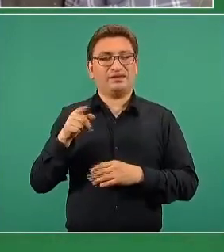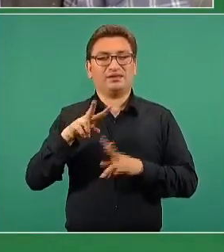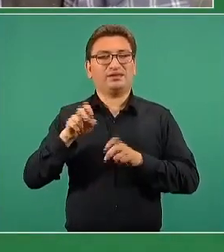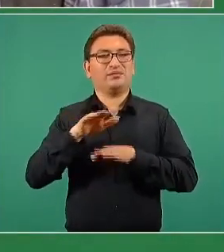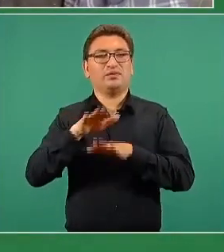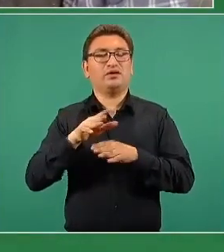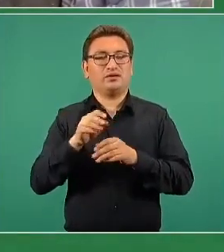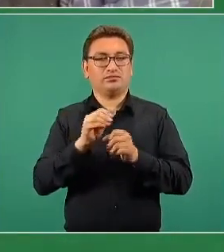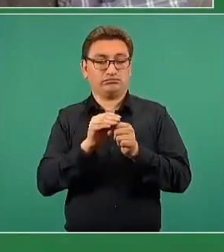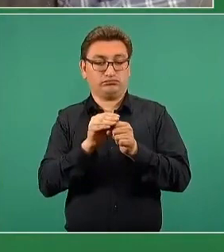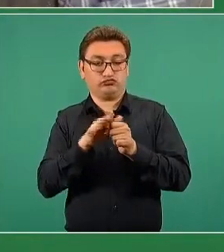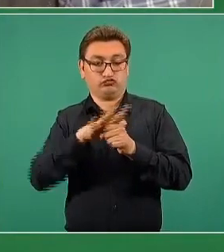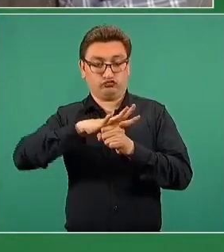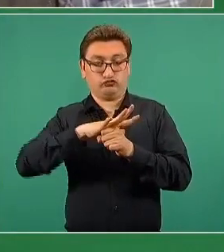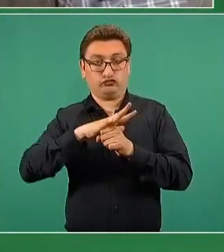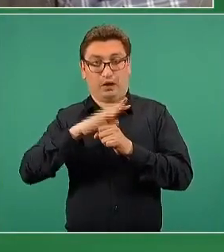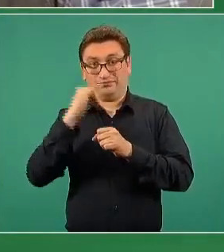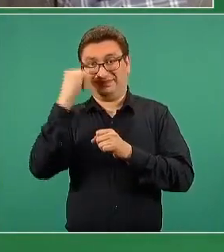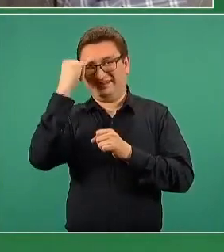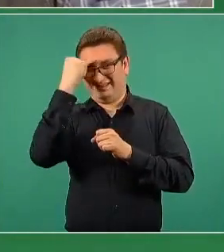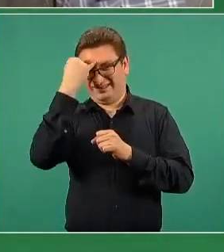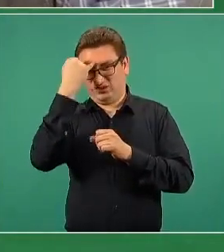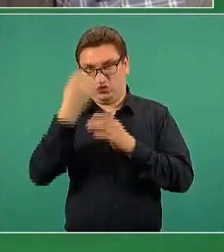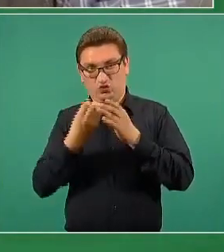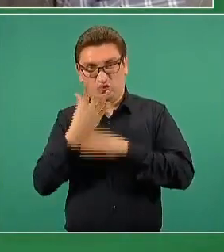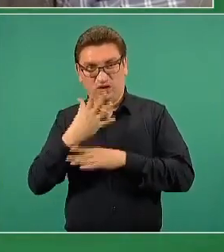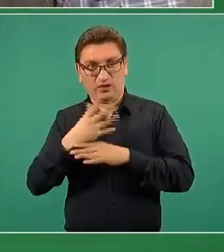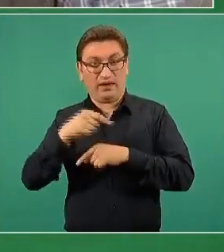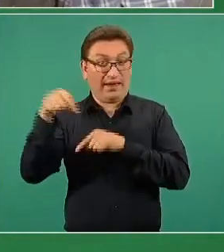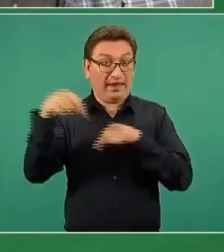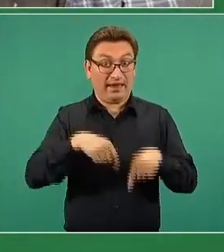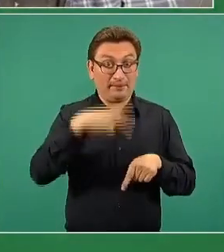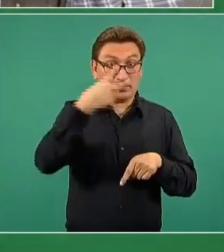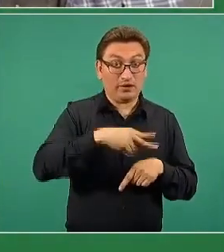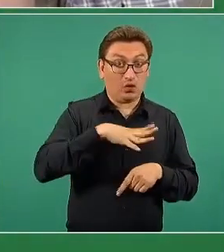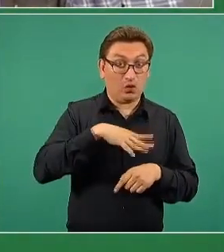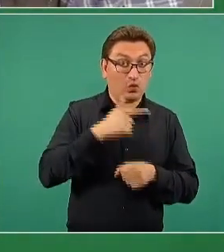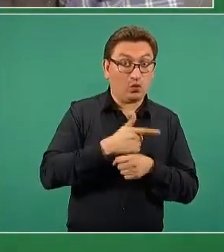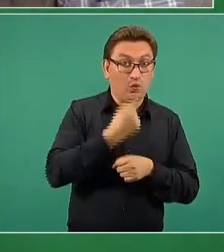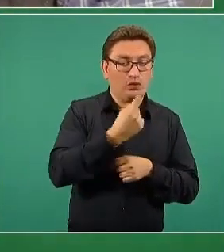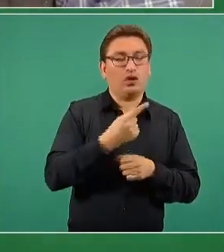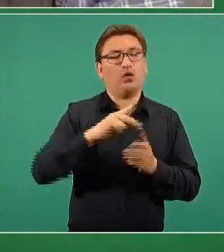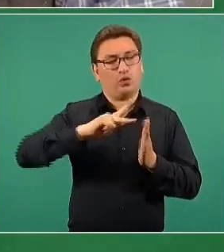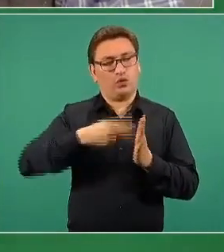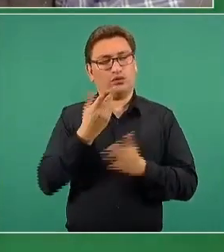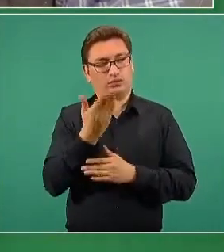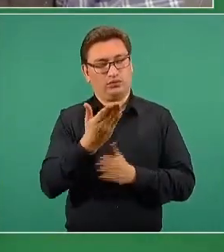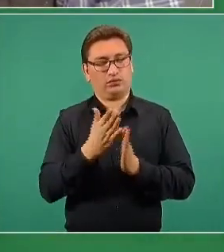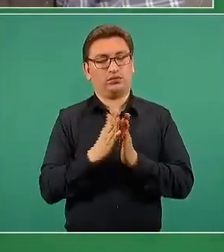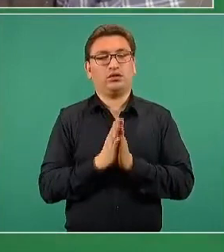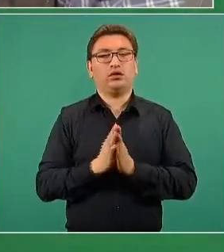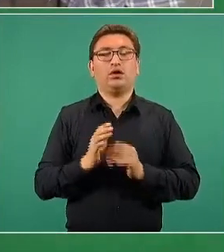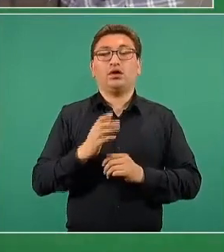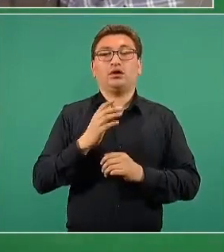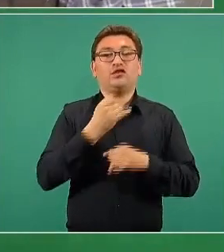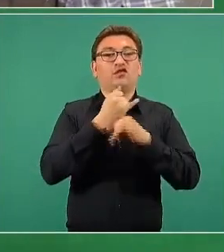la variante de la India, que se detectó un caso en México, igual pedir de nuevo el informe de